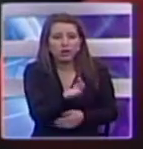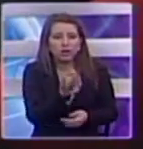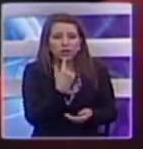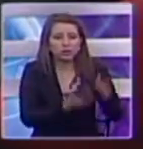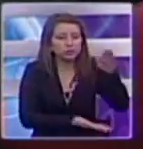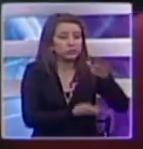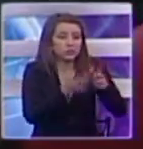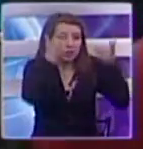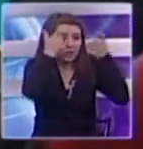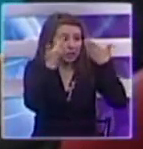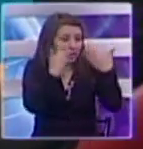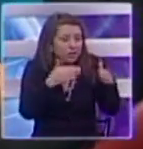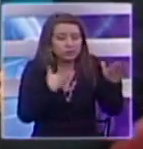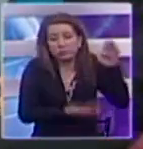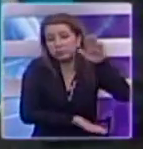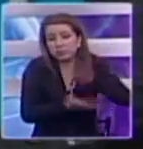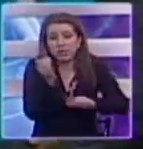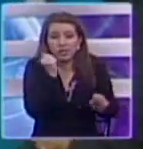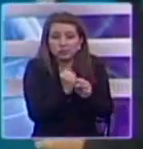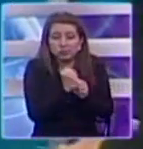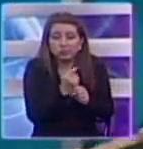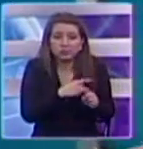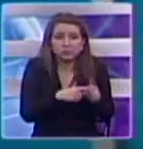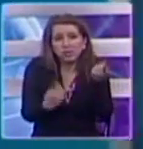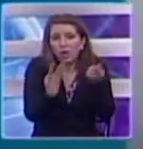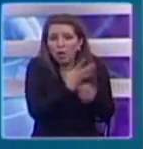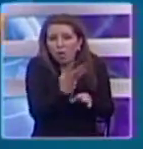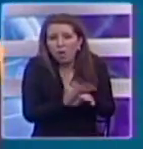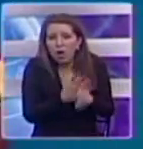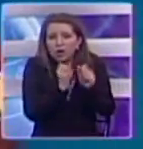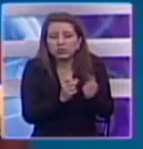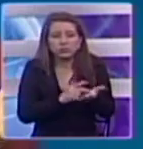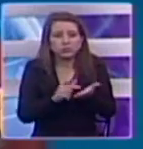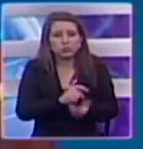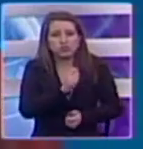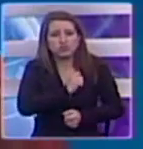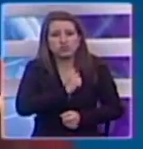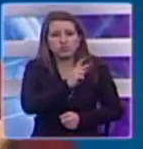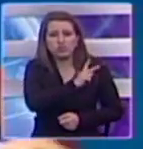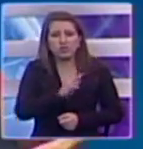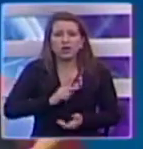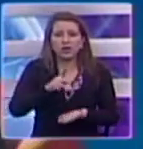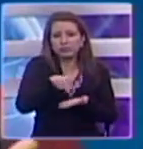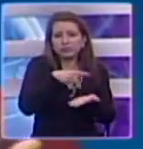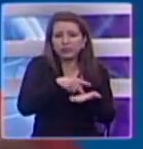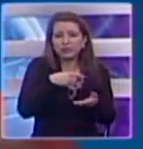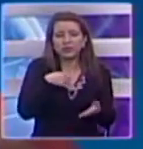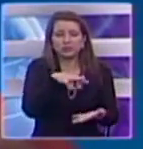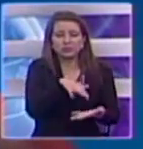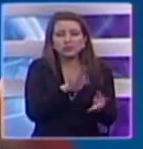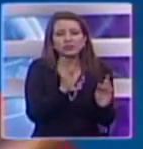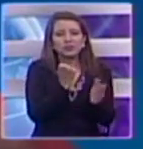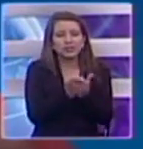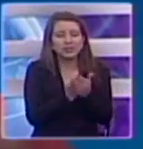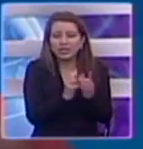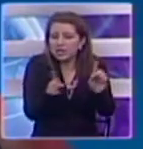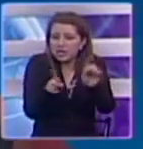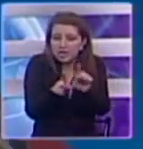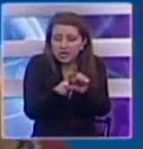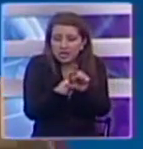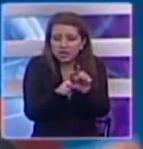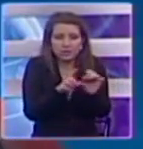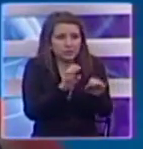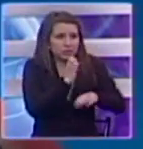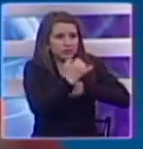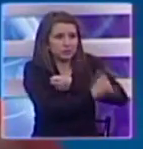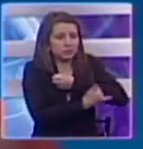salir a trabajar tiempo parcial y tendrá que, digamos, empezar a pagarse los estudios. O sea, La economía de un país es similar, y